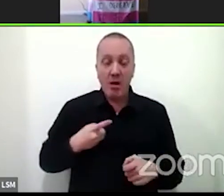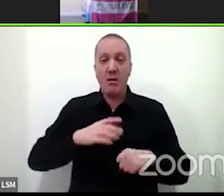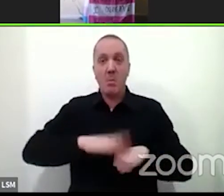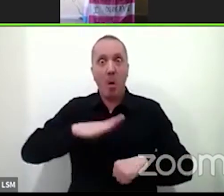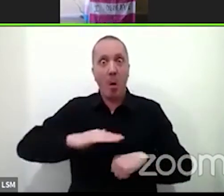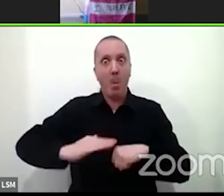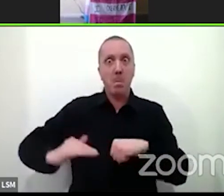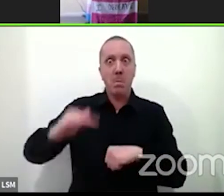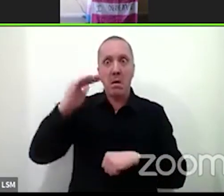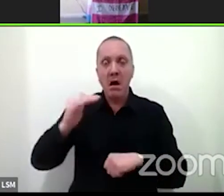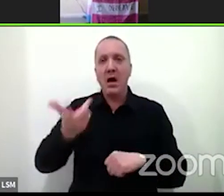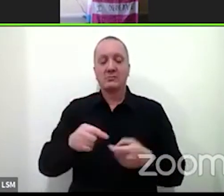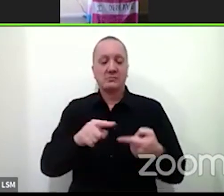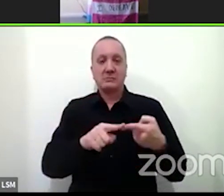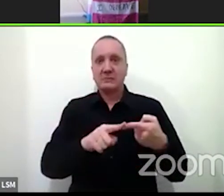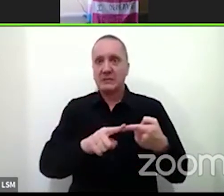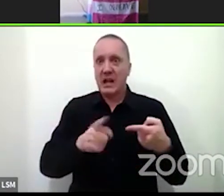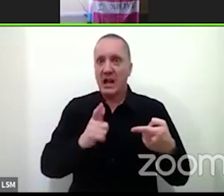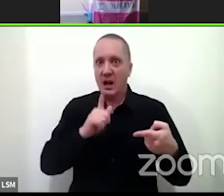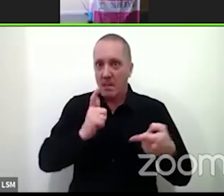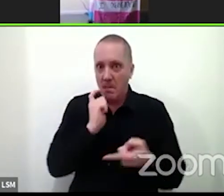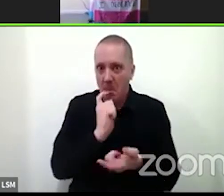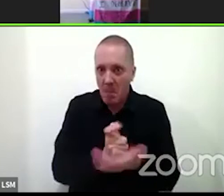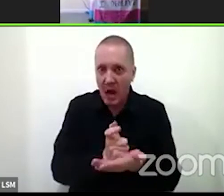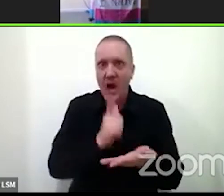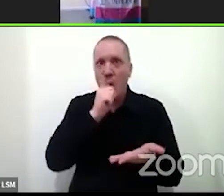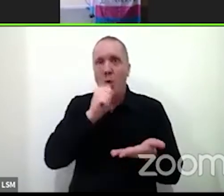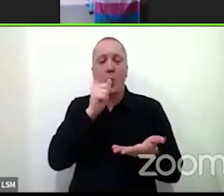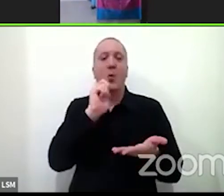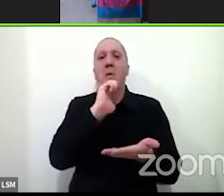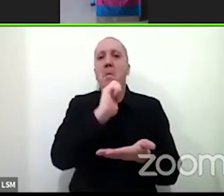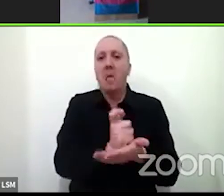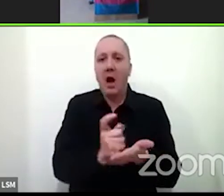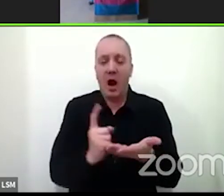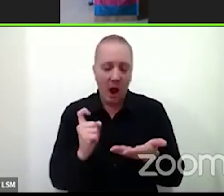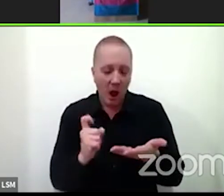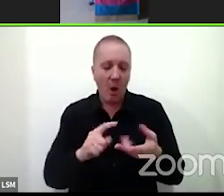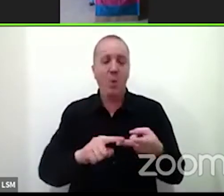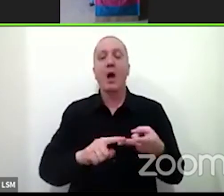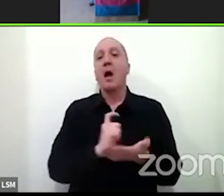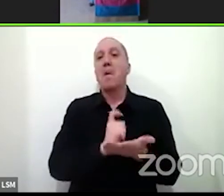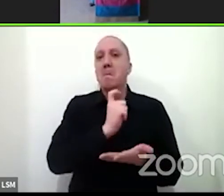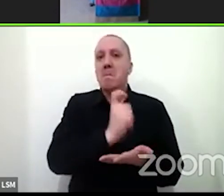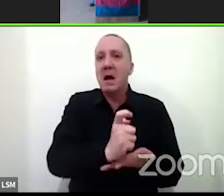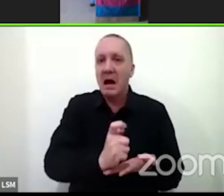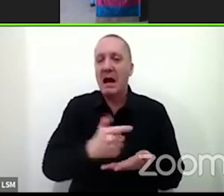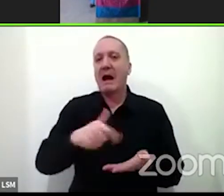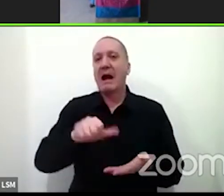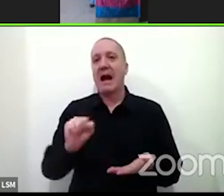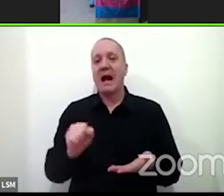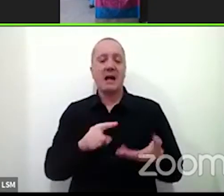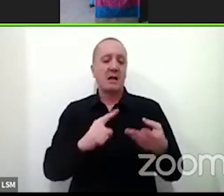recibos como luz, agua, gas, inclusive la renta y